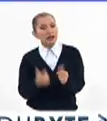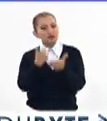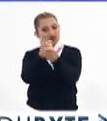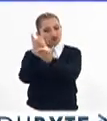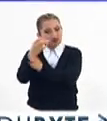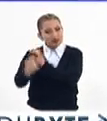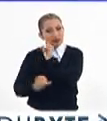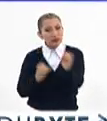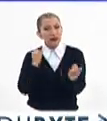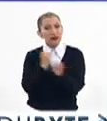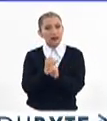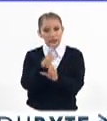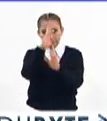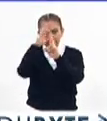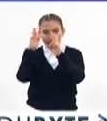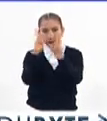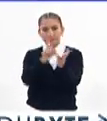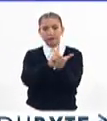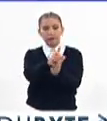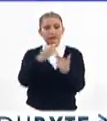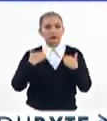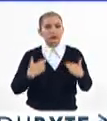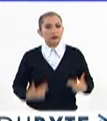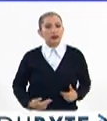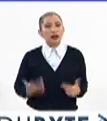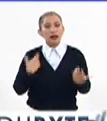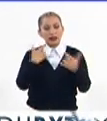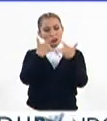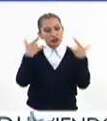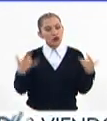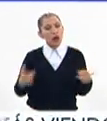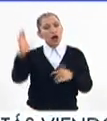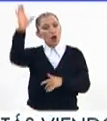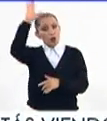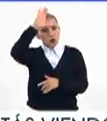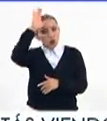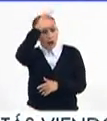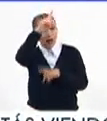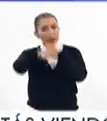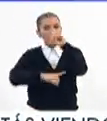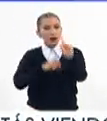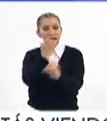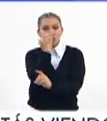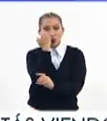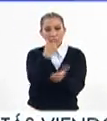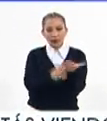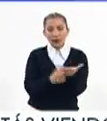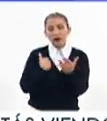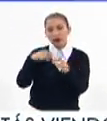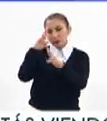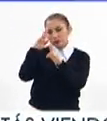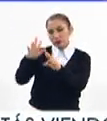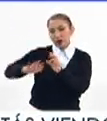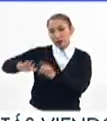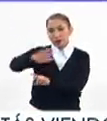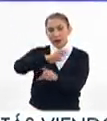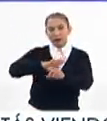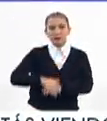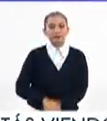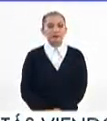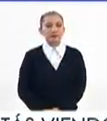solidaridad internacional, el respeto a los derechos humanos, la historia, la cultura, el deporte escolar y el respeto al medio